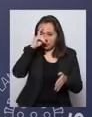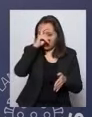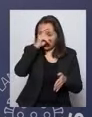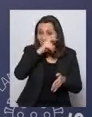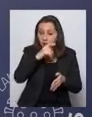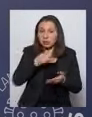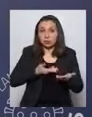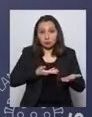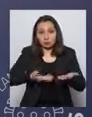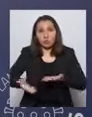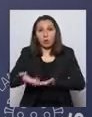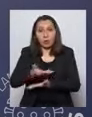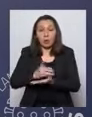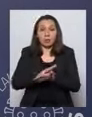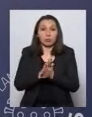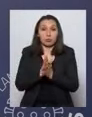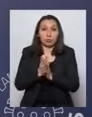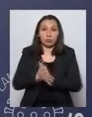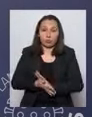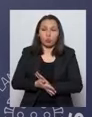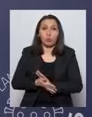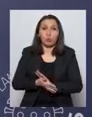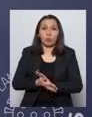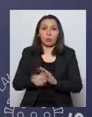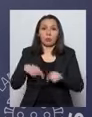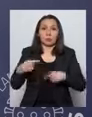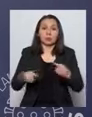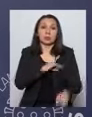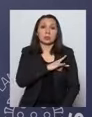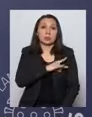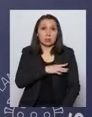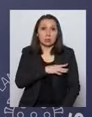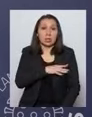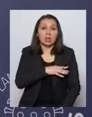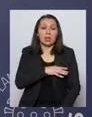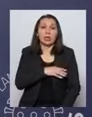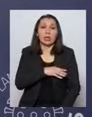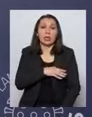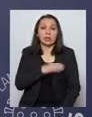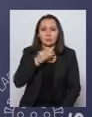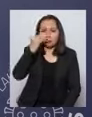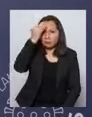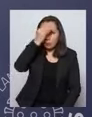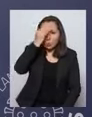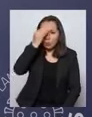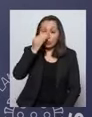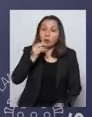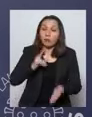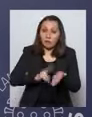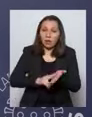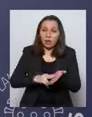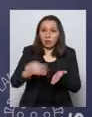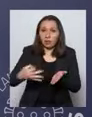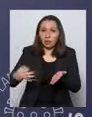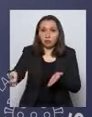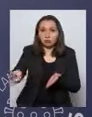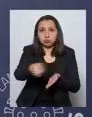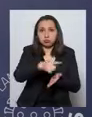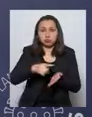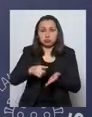compartimos con todos nuestros conciudadanos con ciudadanas la preocupación atendible por lo que